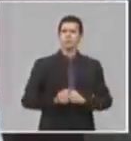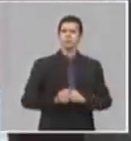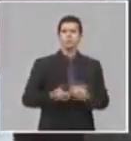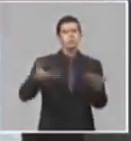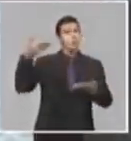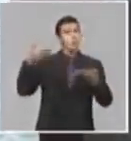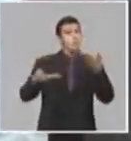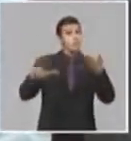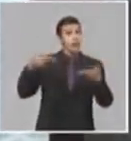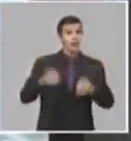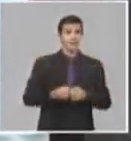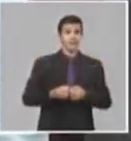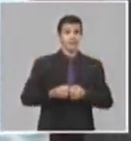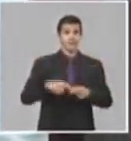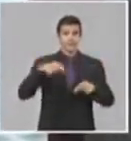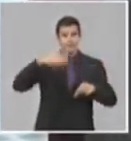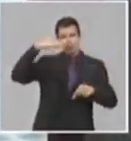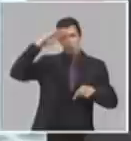cosas.